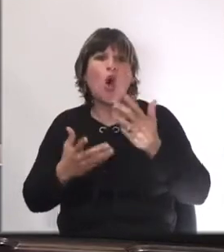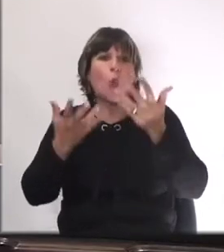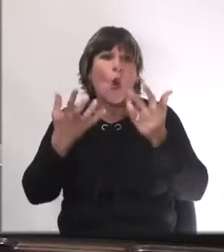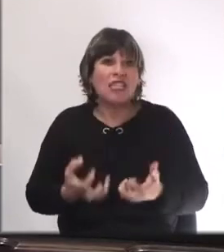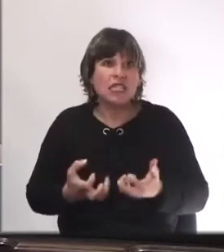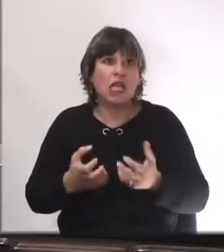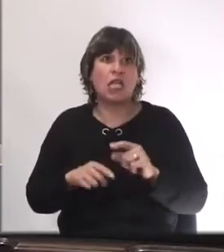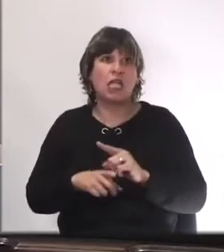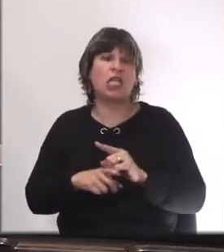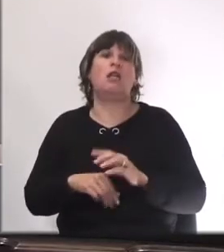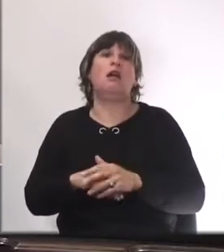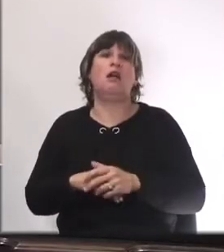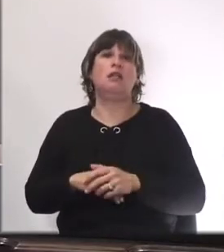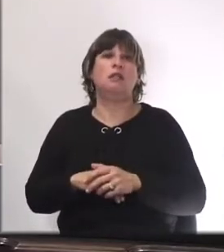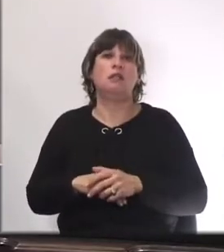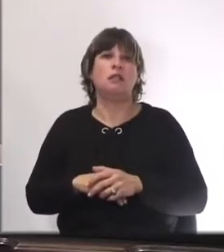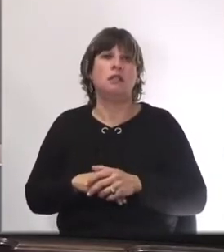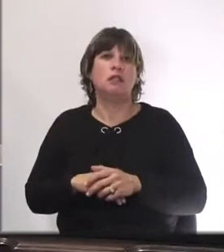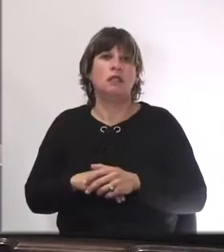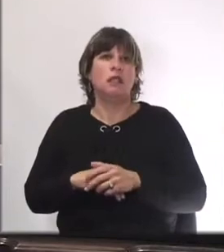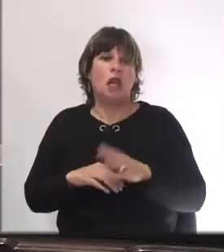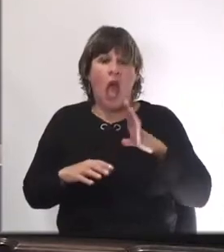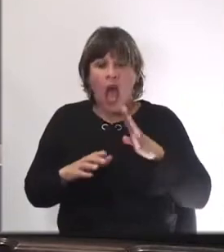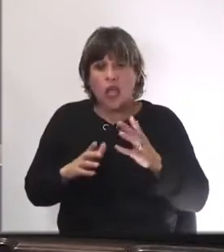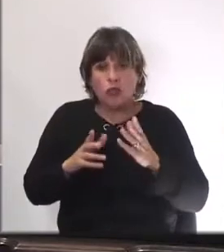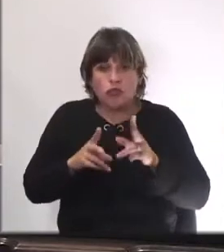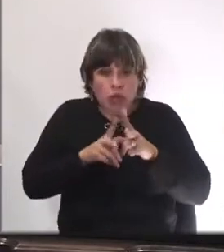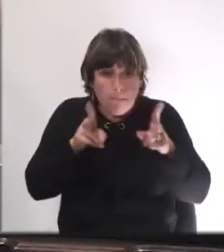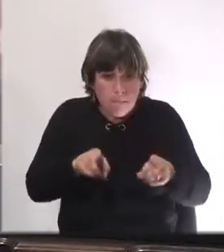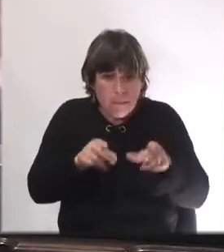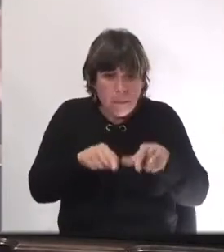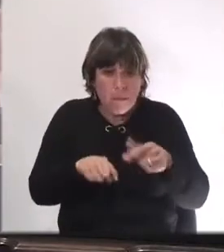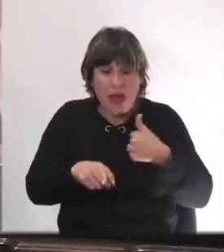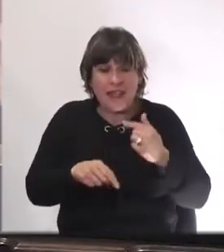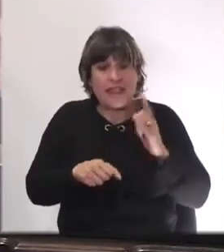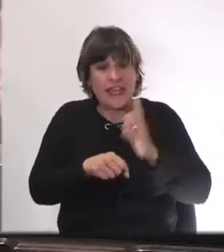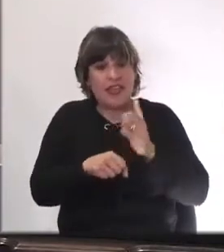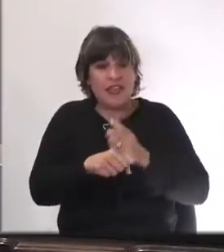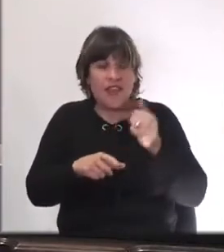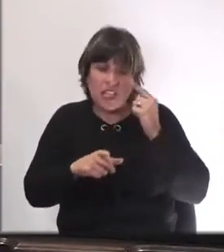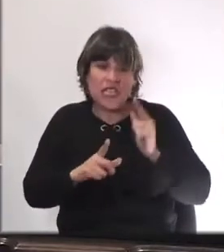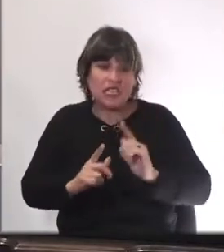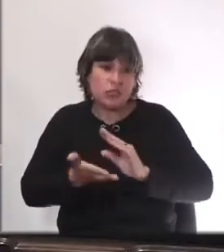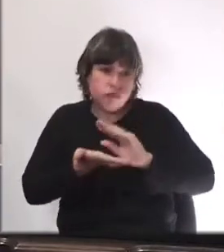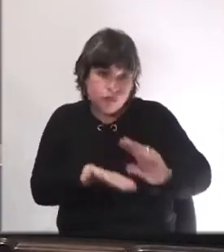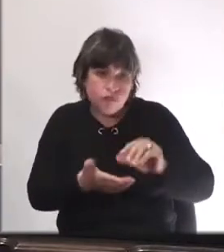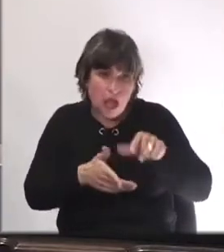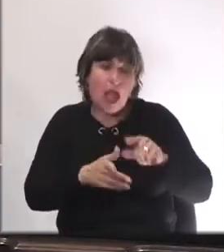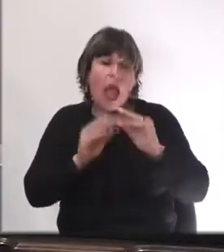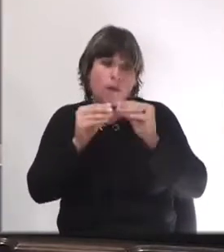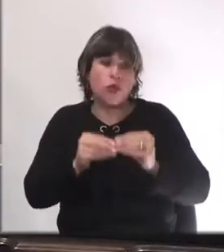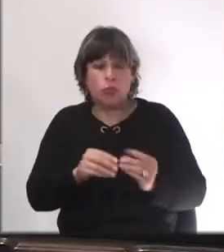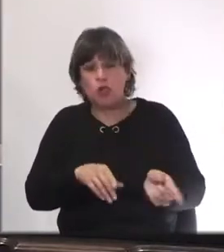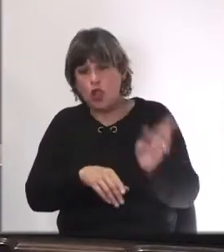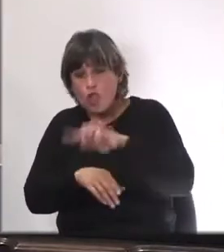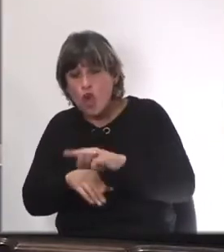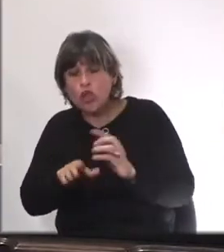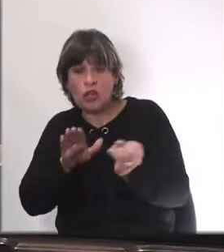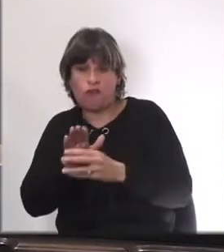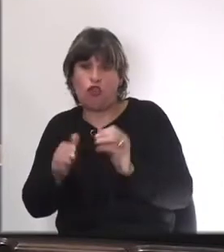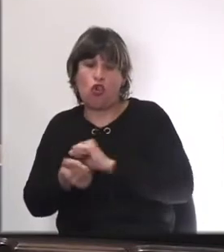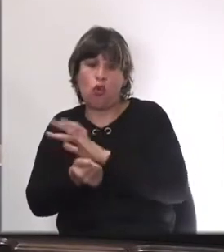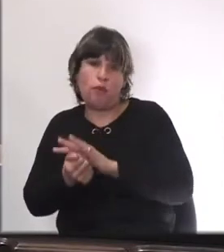sequía. Entonces hay una parte que debería haber sido imputada al presupuesto y otra parte al Fondo COVID. Bueno, de esas